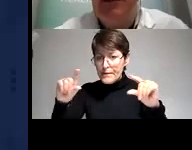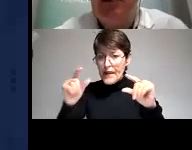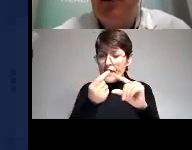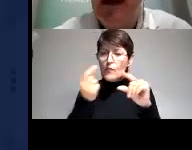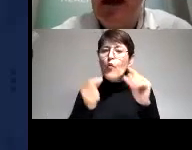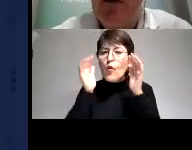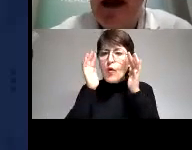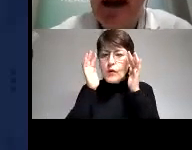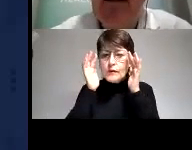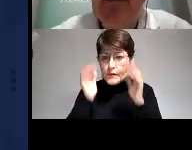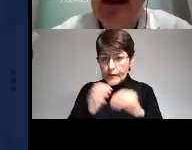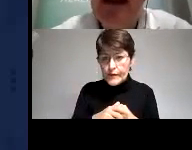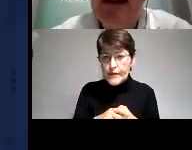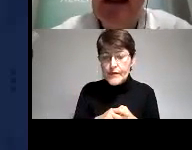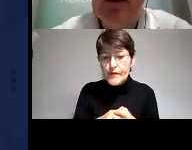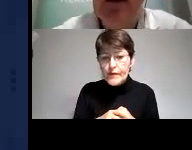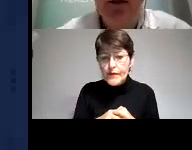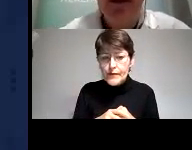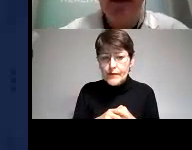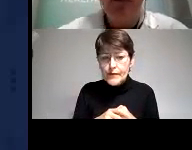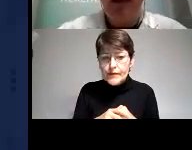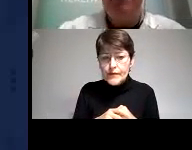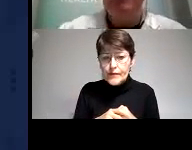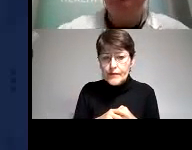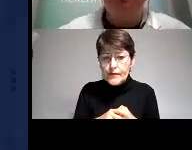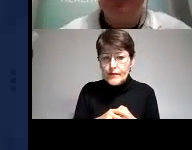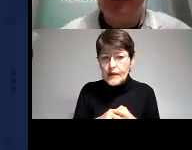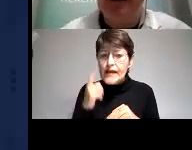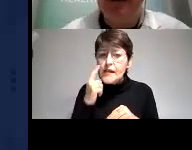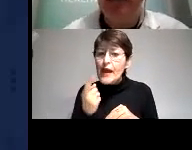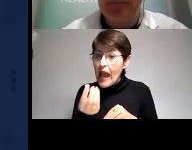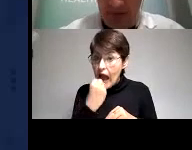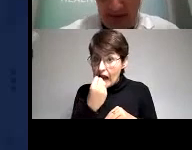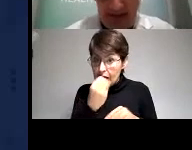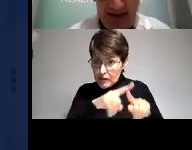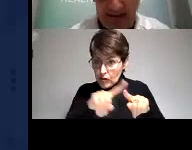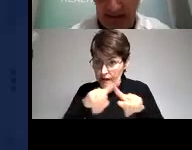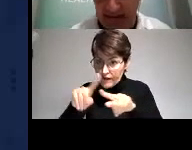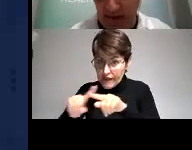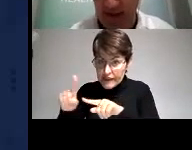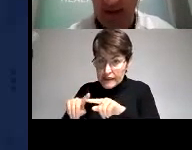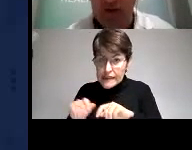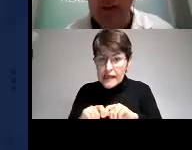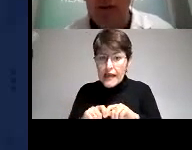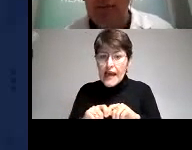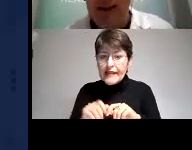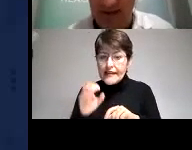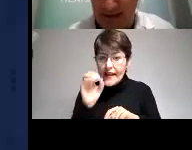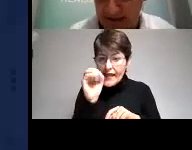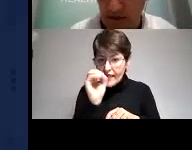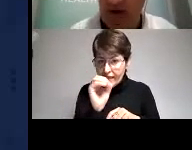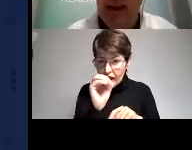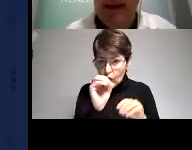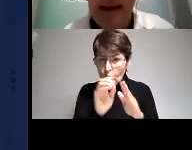Donde encontraréis los alimentos entre 0 y 14, con un pH